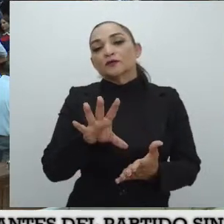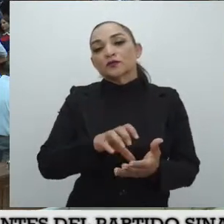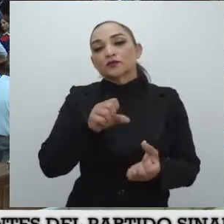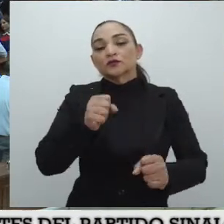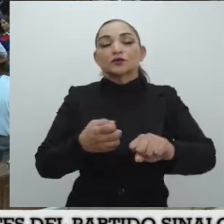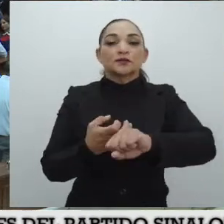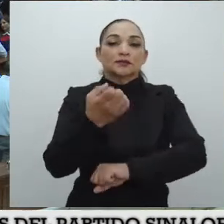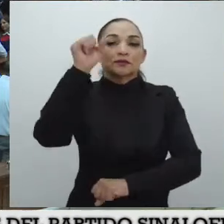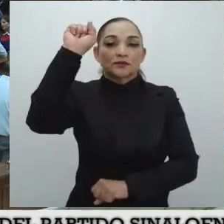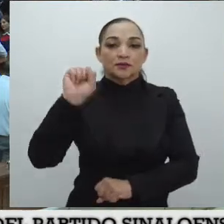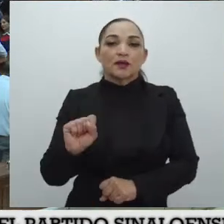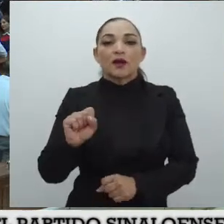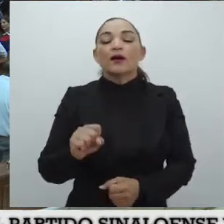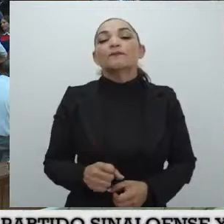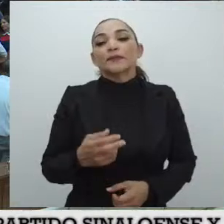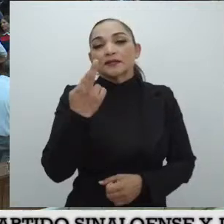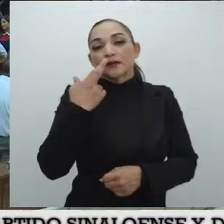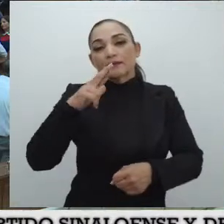iniciativa.